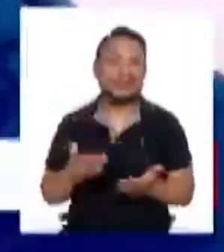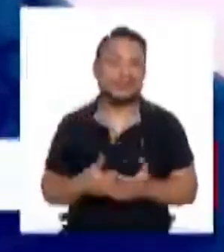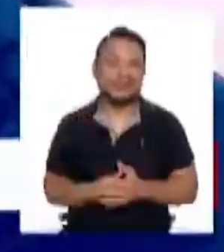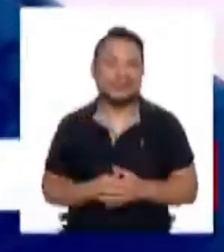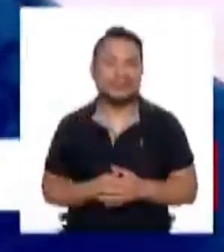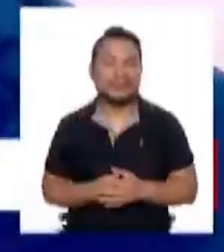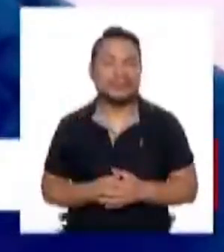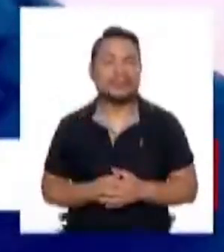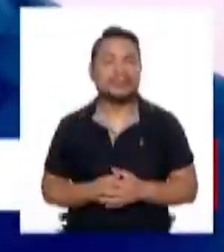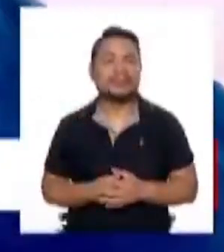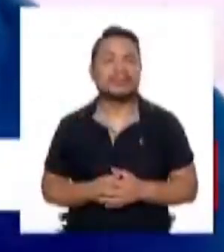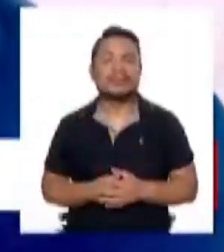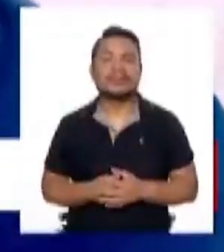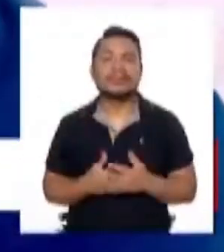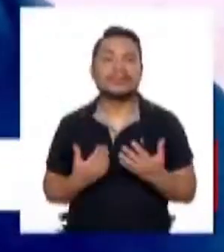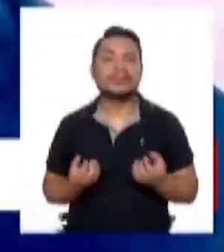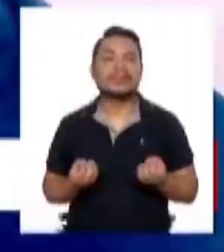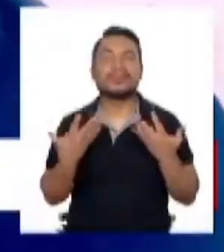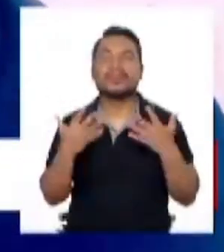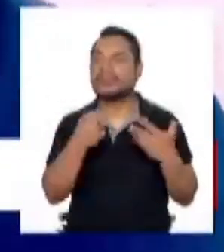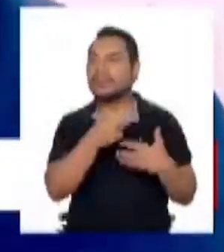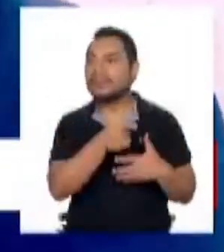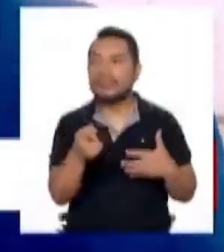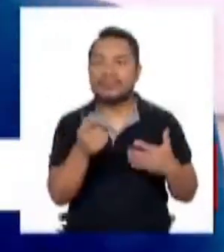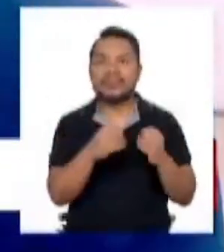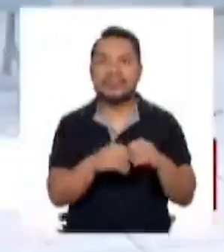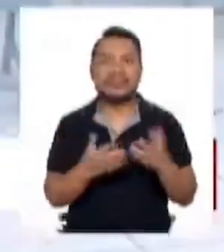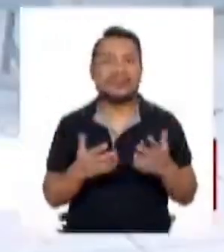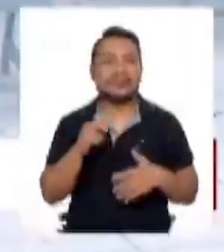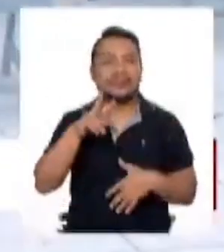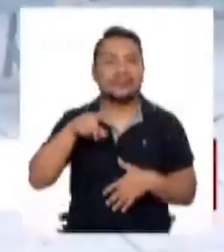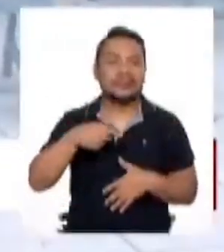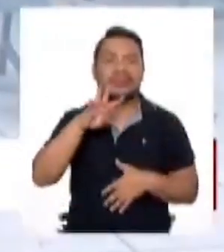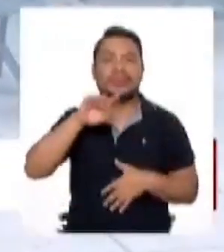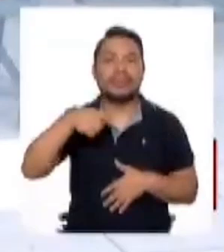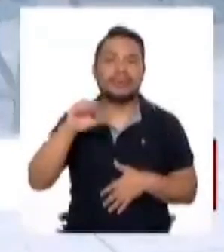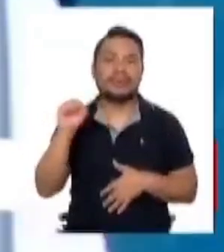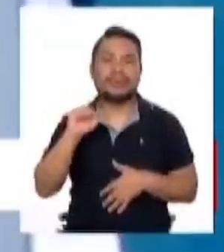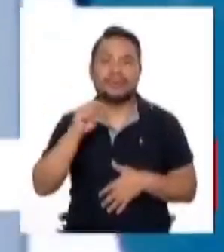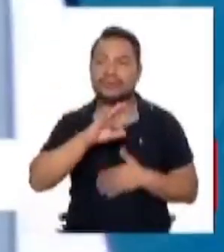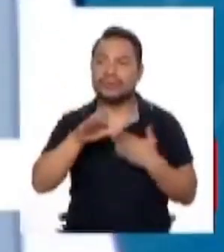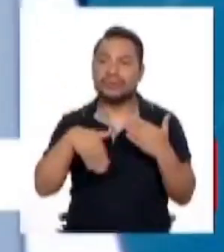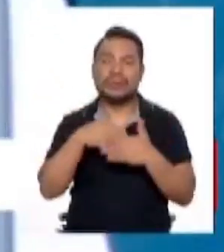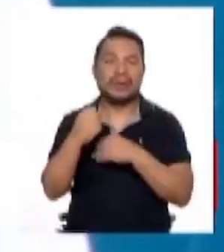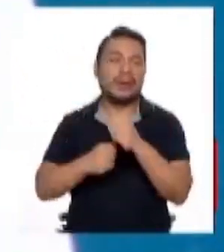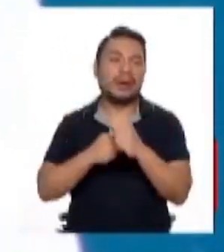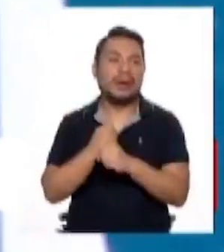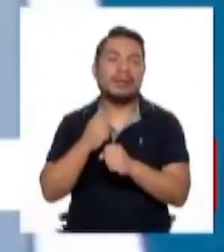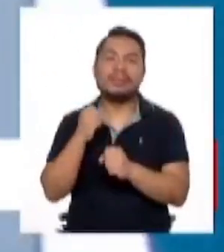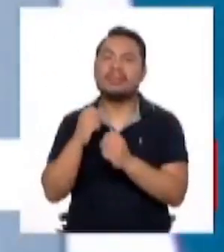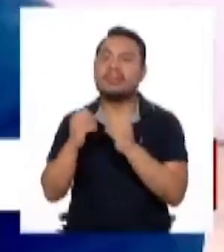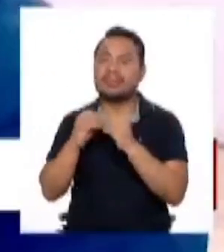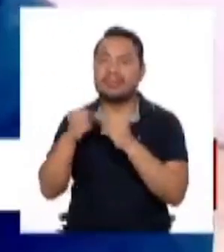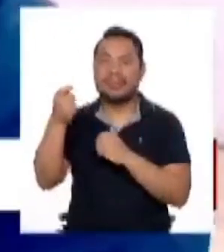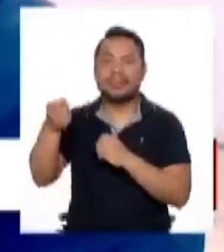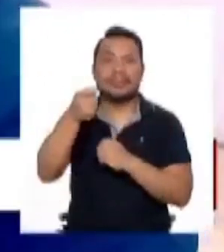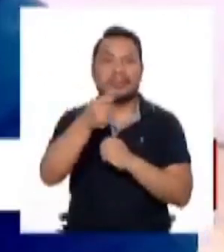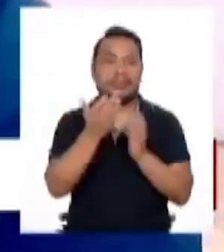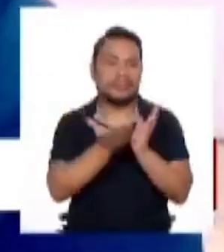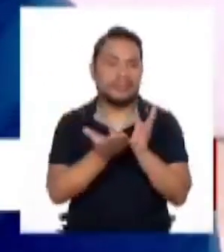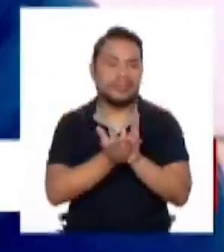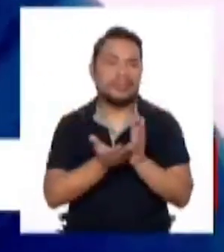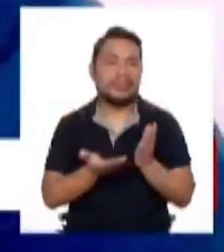Roniet, ¿cuánto asigna? En promedio, entiendo que es entre 3.000 y 4.000 soles para todo el año por institución educativa. En todas las